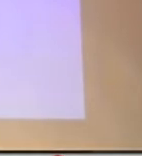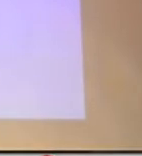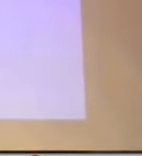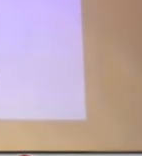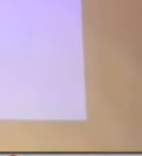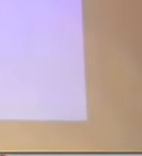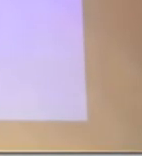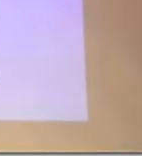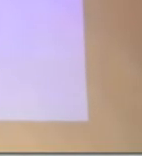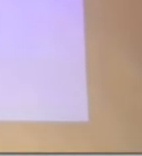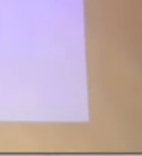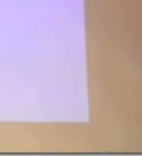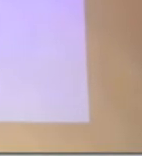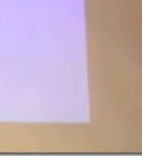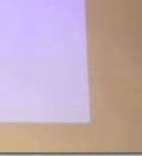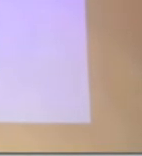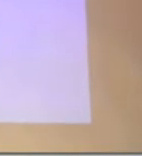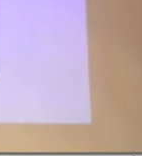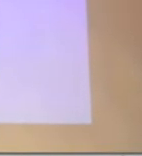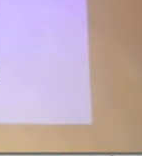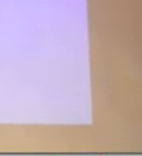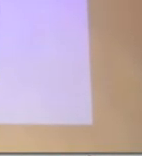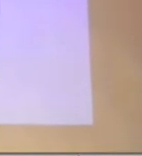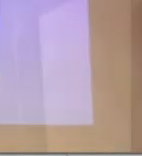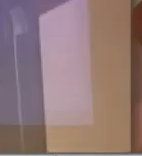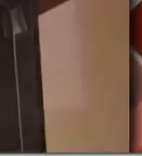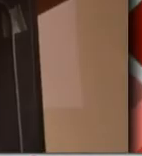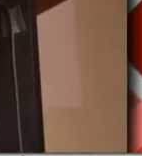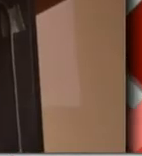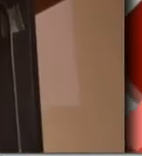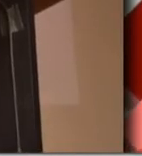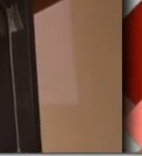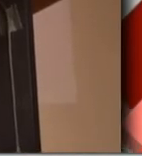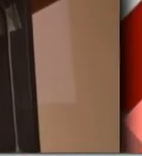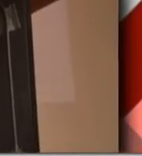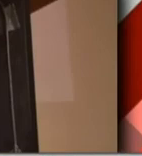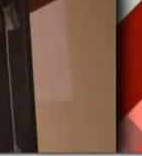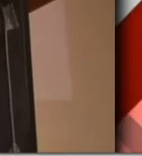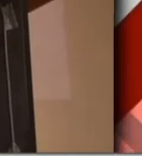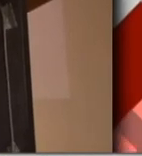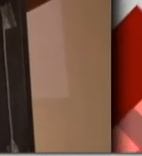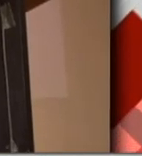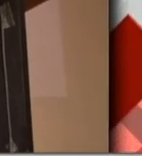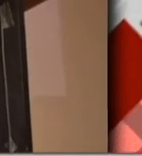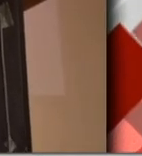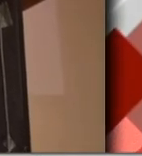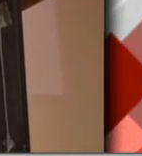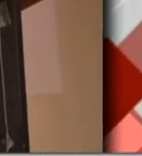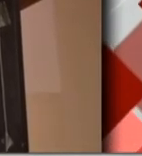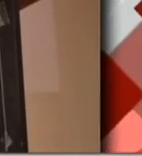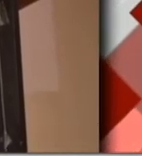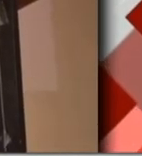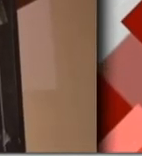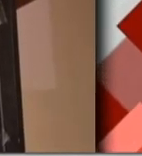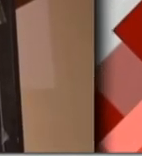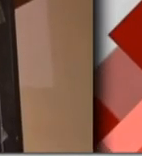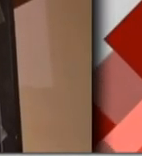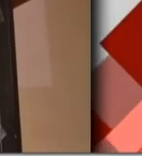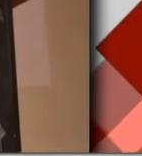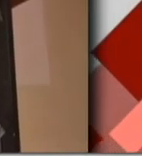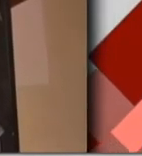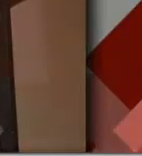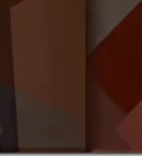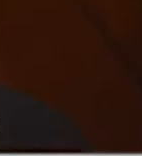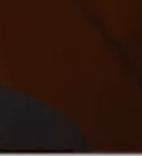escritura, elogio del traductor, esto en el Palacio de Bellas Artes. Previamente, el también director de la Biblioteca Nacional de Argentina visitó la